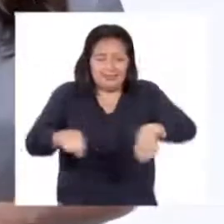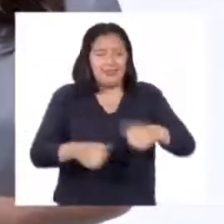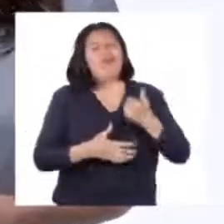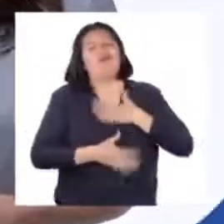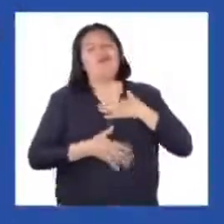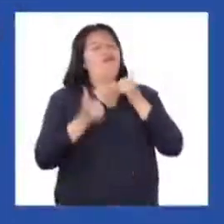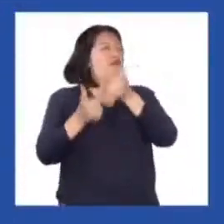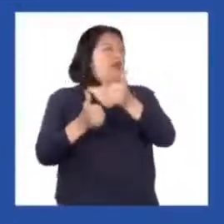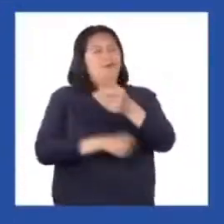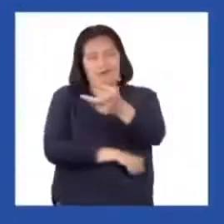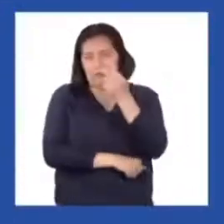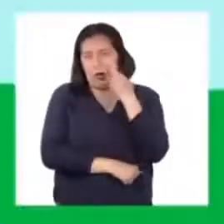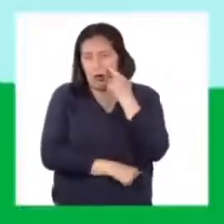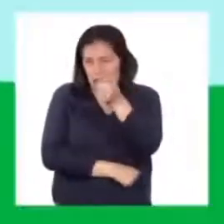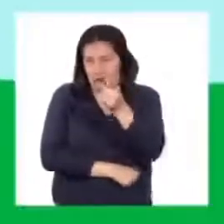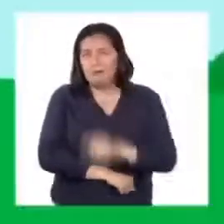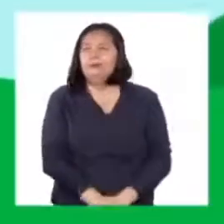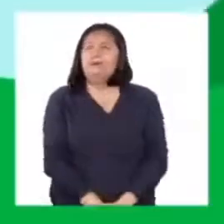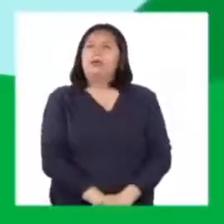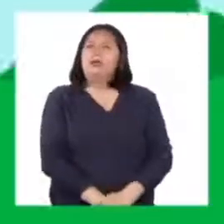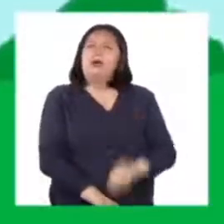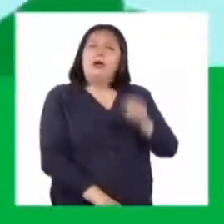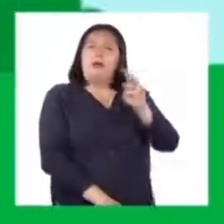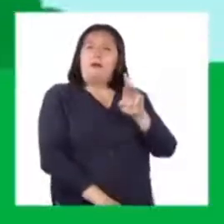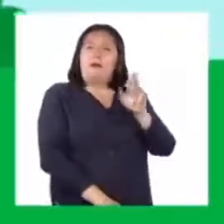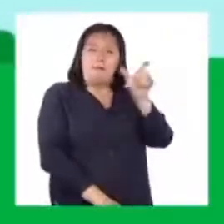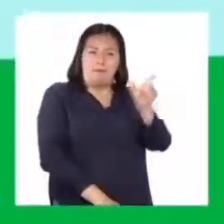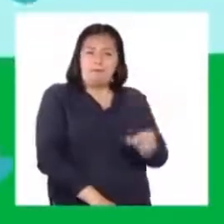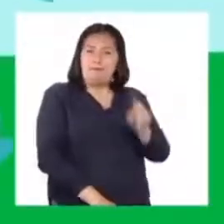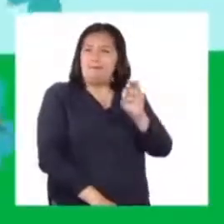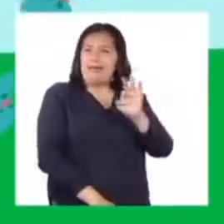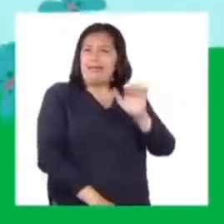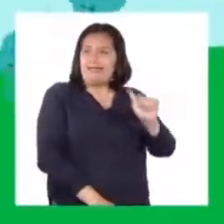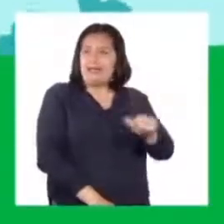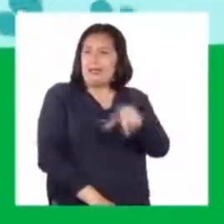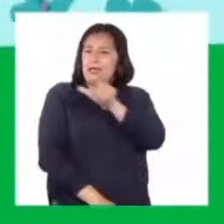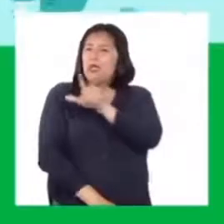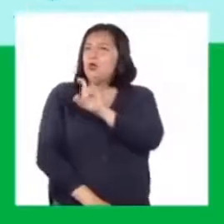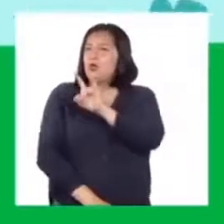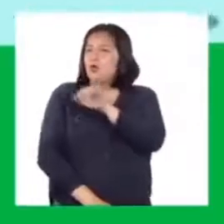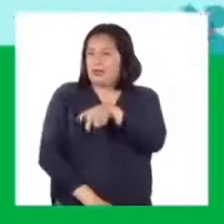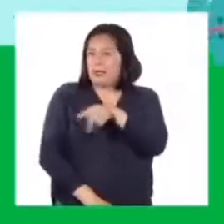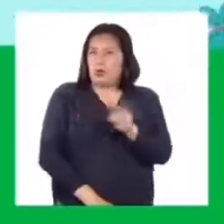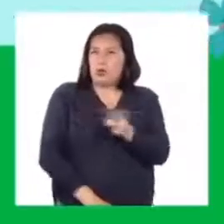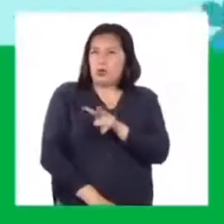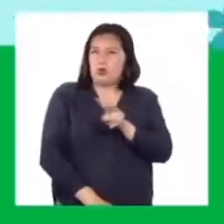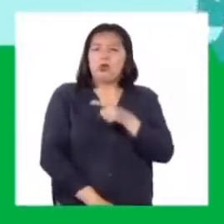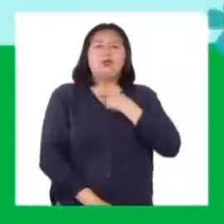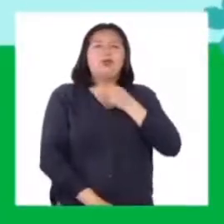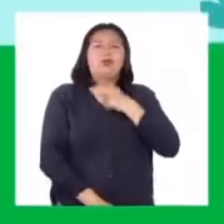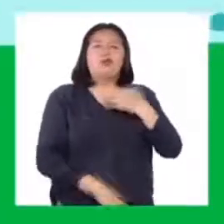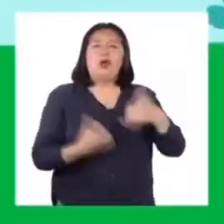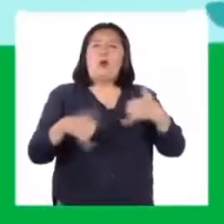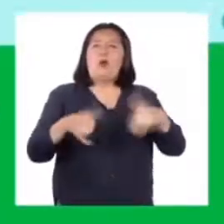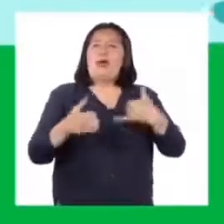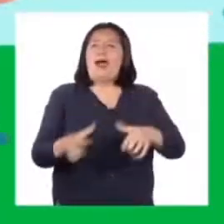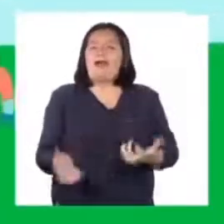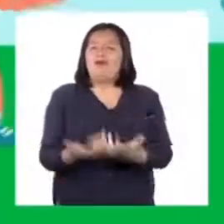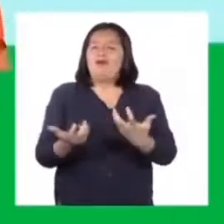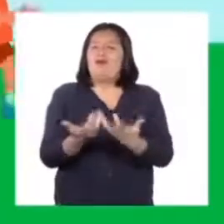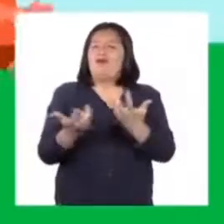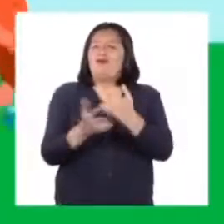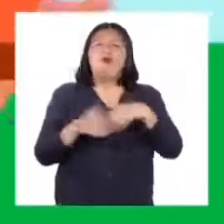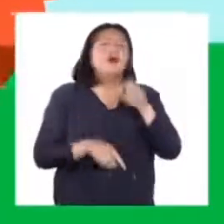Vamos a conocerlos. Mariana y Lucía son dos hermanas que les encanta jugar en el jardín de su casa y observar a